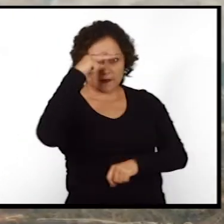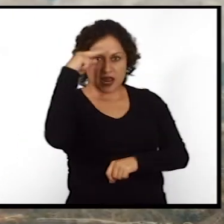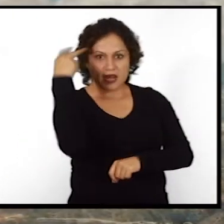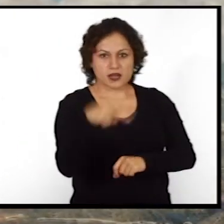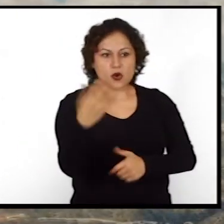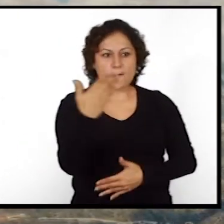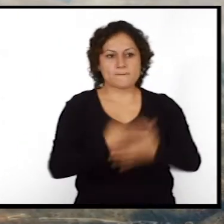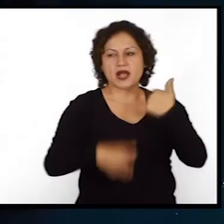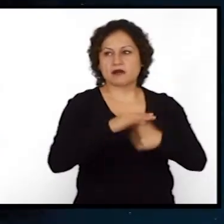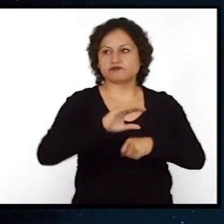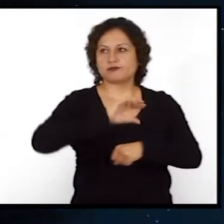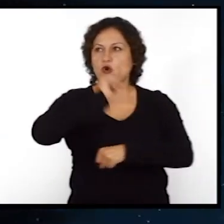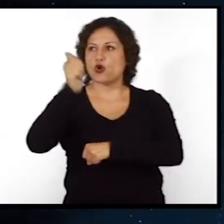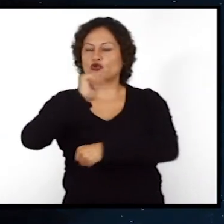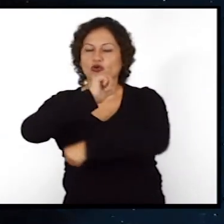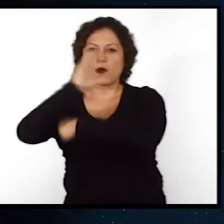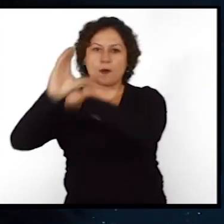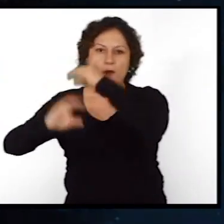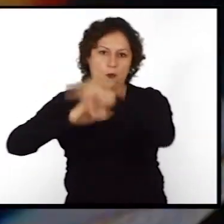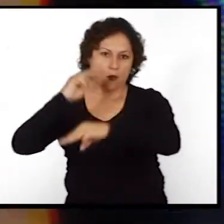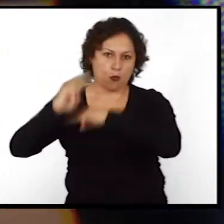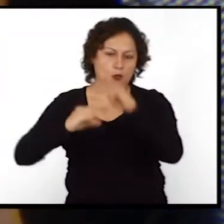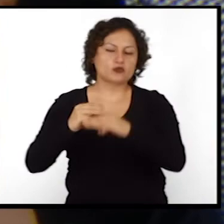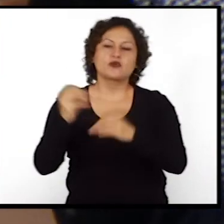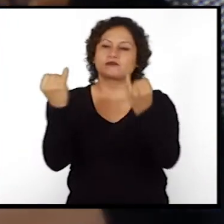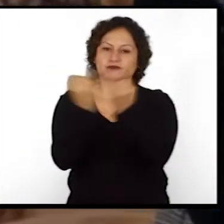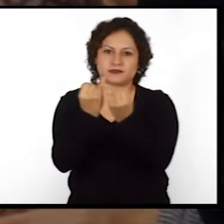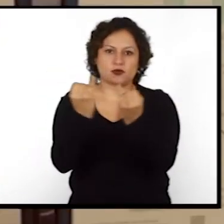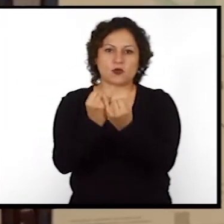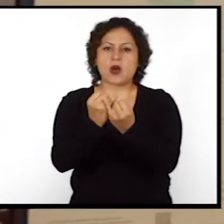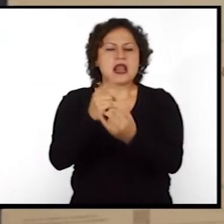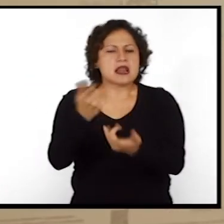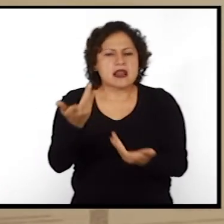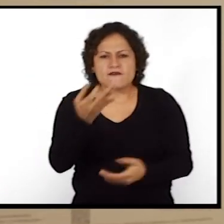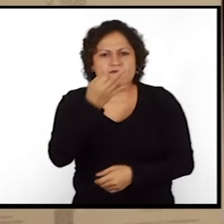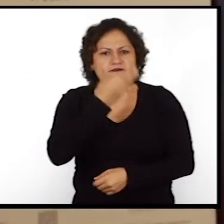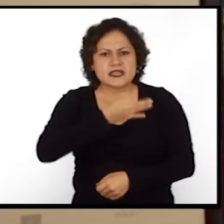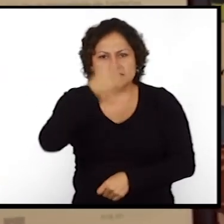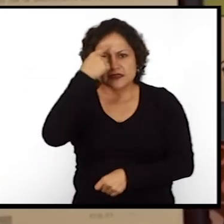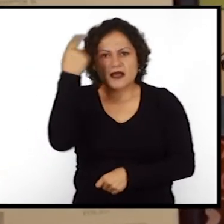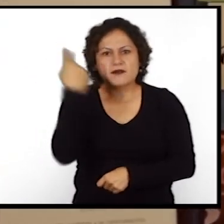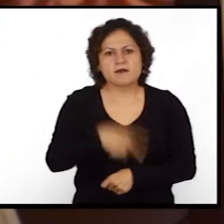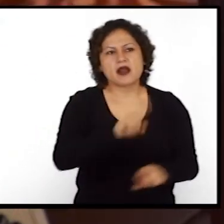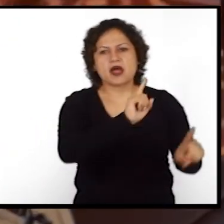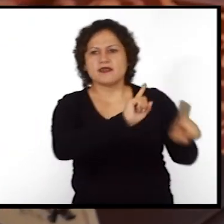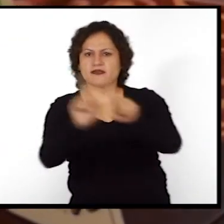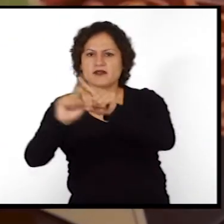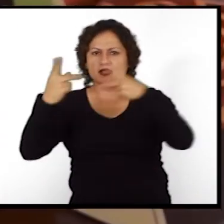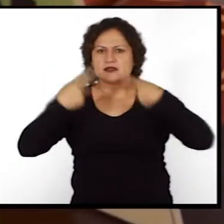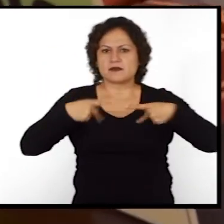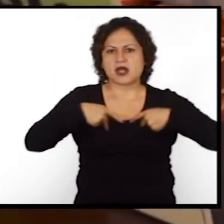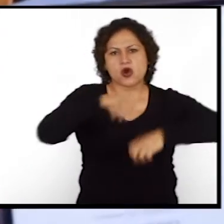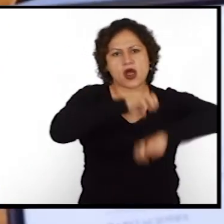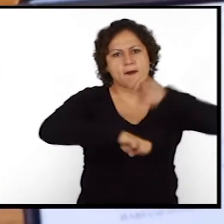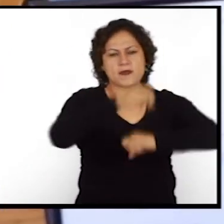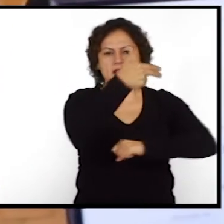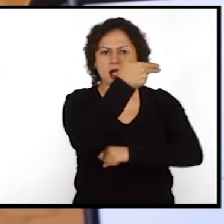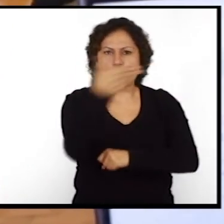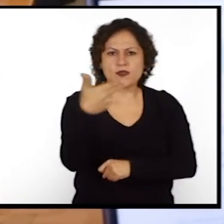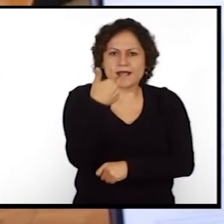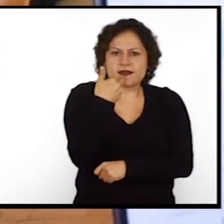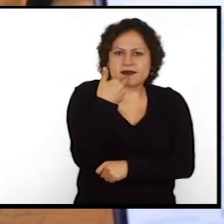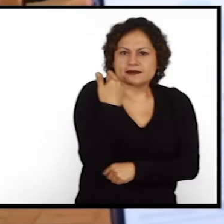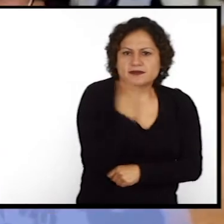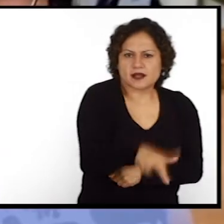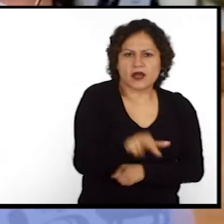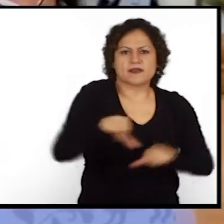y en todo el mundo. Un evento abierto para hoteleros, transportistas, líneas aéreas y todos los prestadores